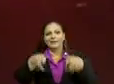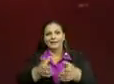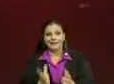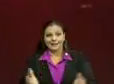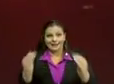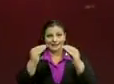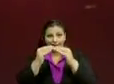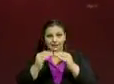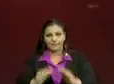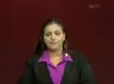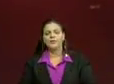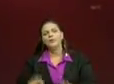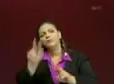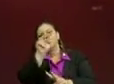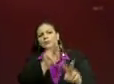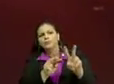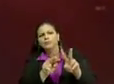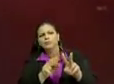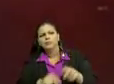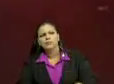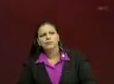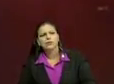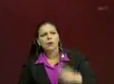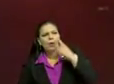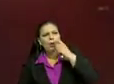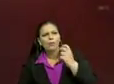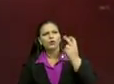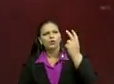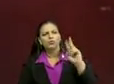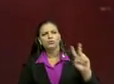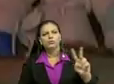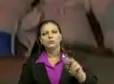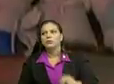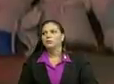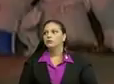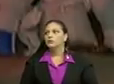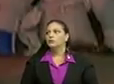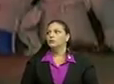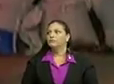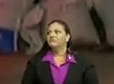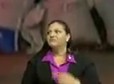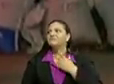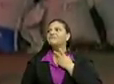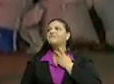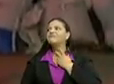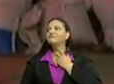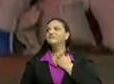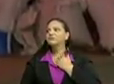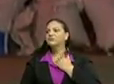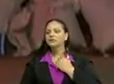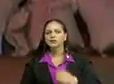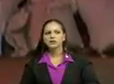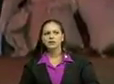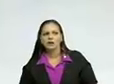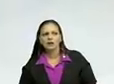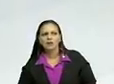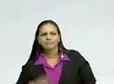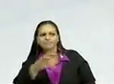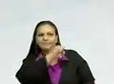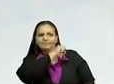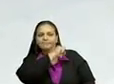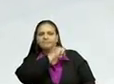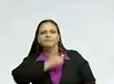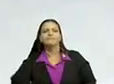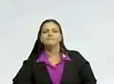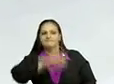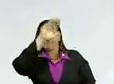De pronto notaron el paso de dos personas quienes actuaron de forma sospechosa en el instante que se dieron cuenta del patrullero. Así